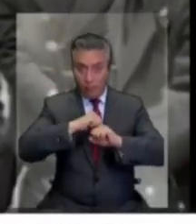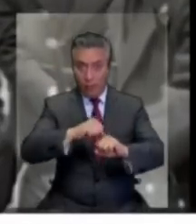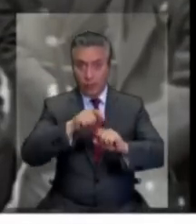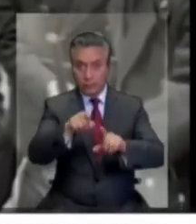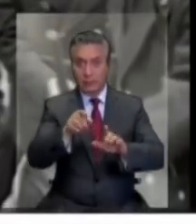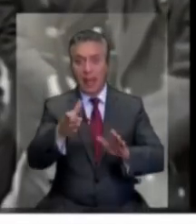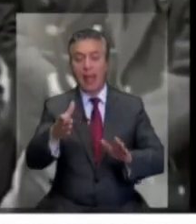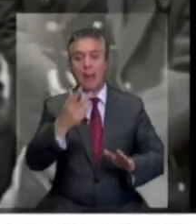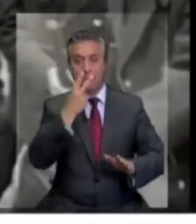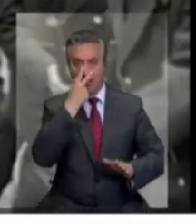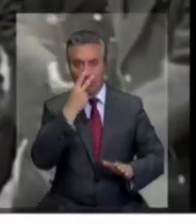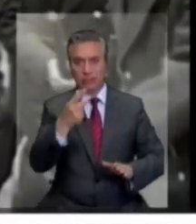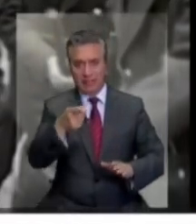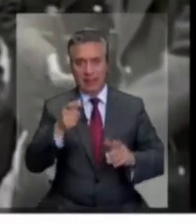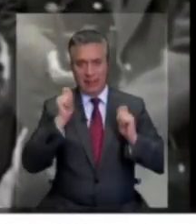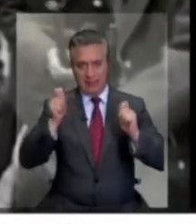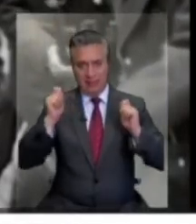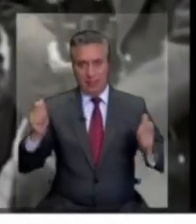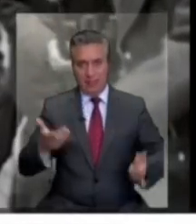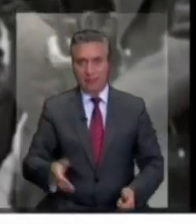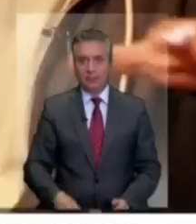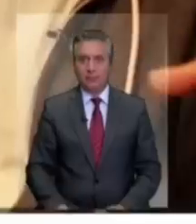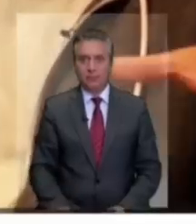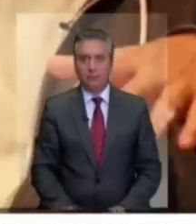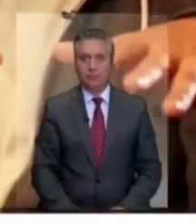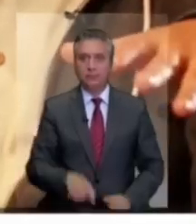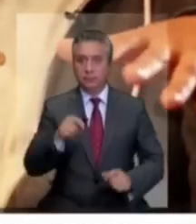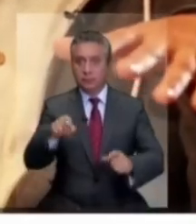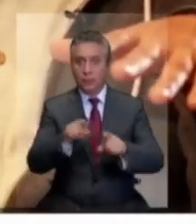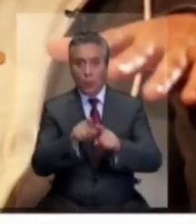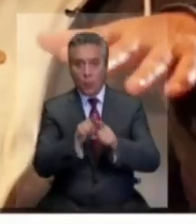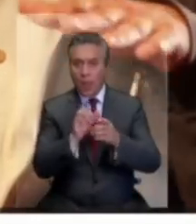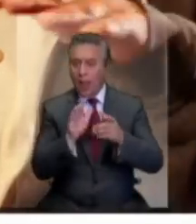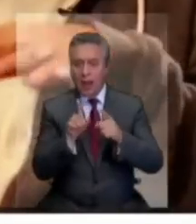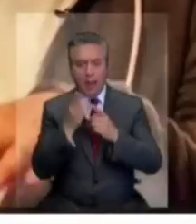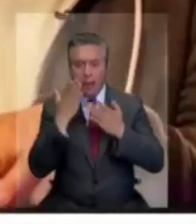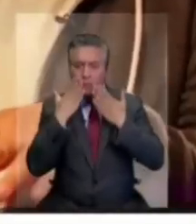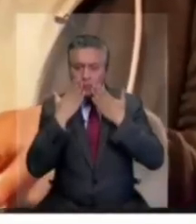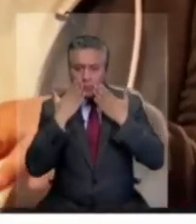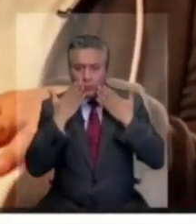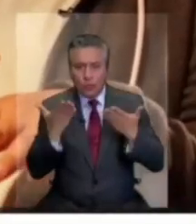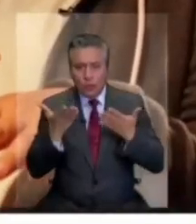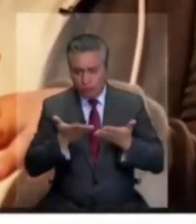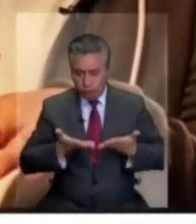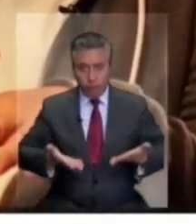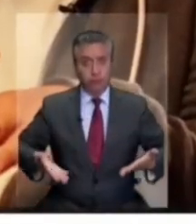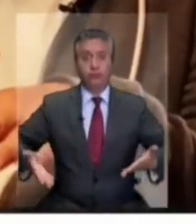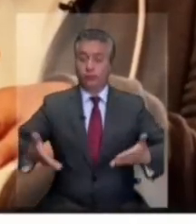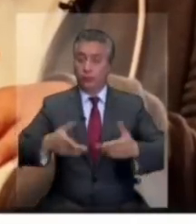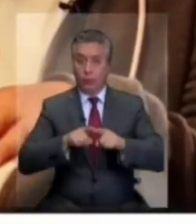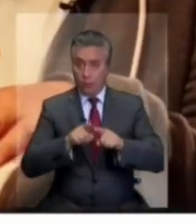del General esta solidaridad que esperanz